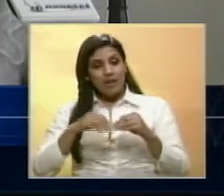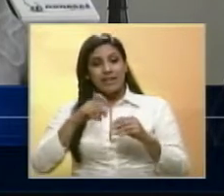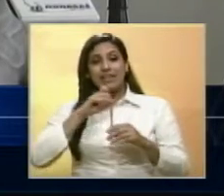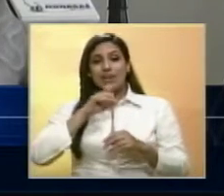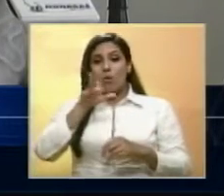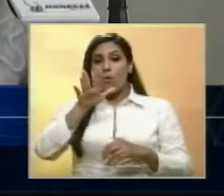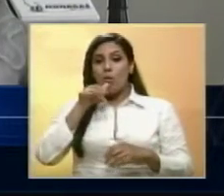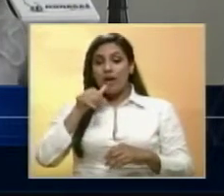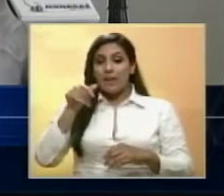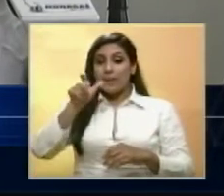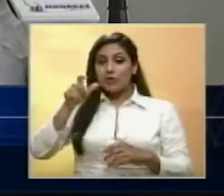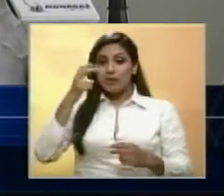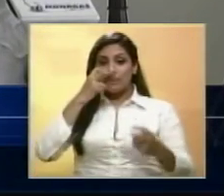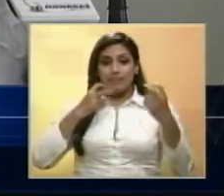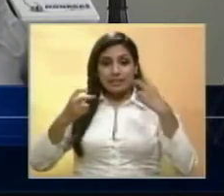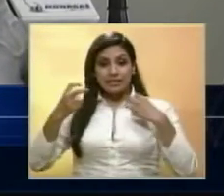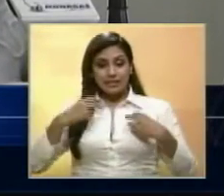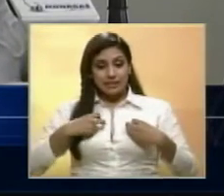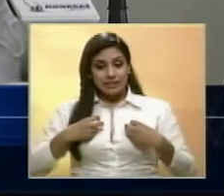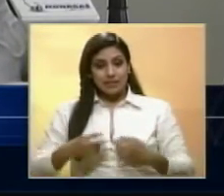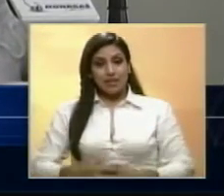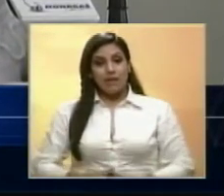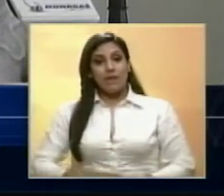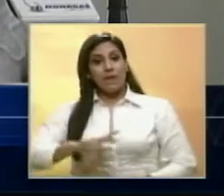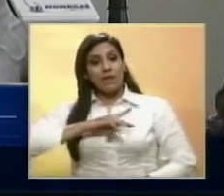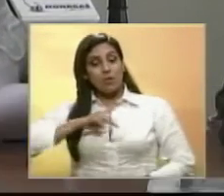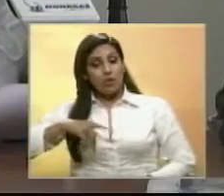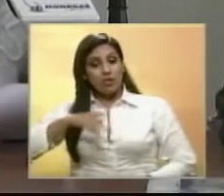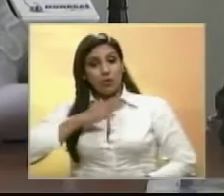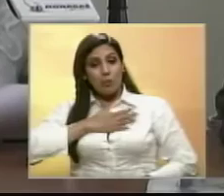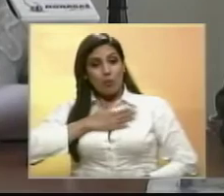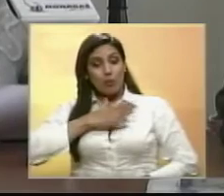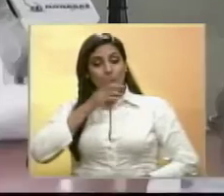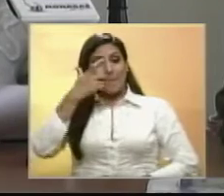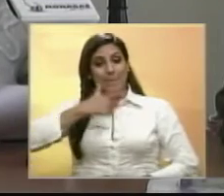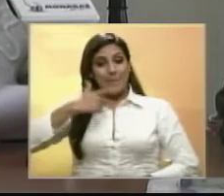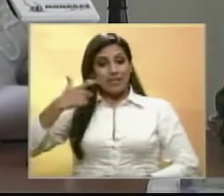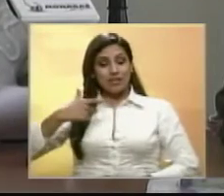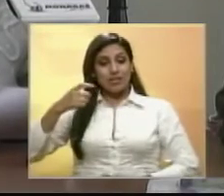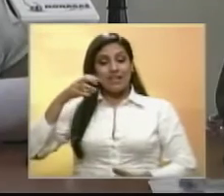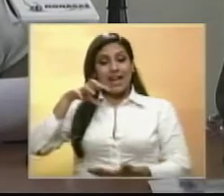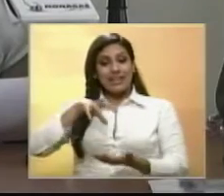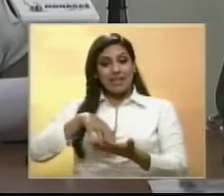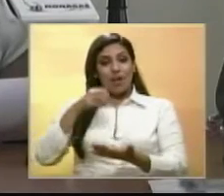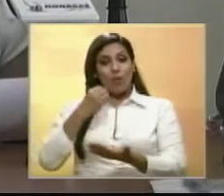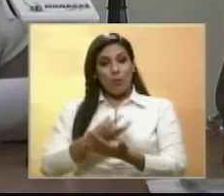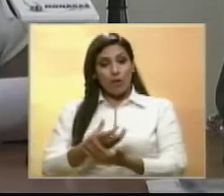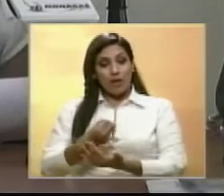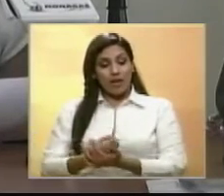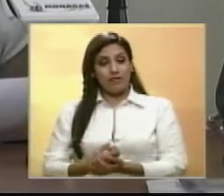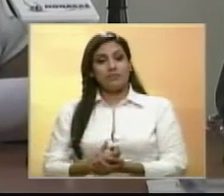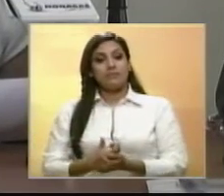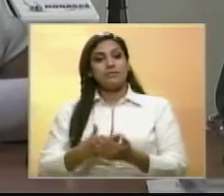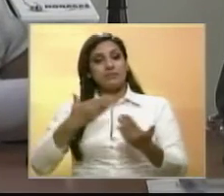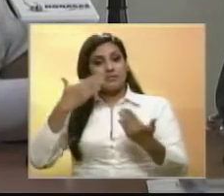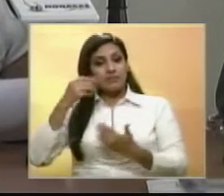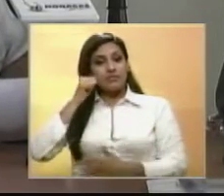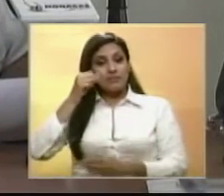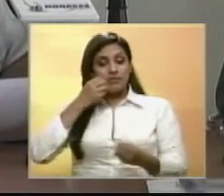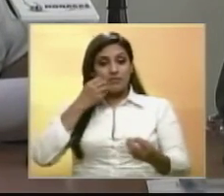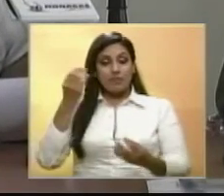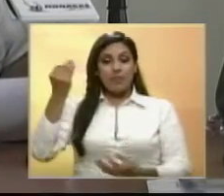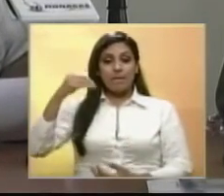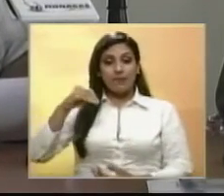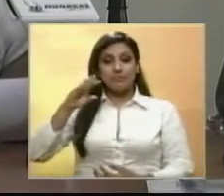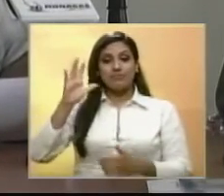quienes nos visitaron y nuestra propia gente del estado Monagas. La mandataria regional señaló